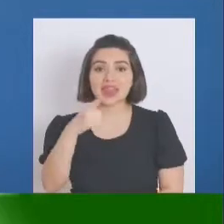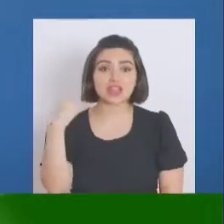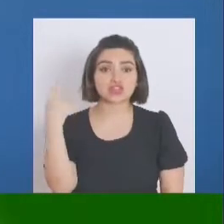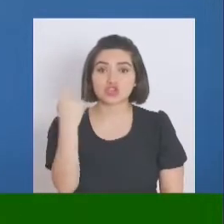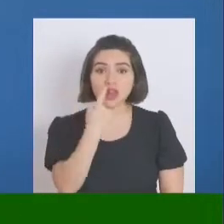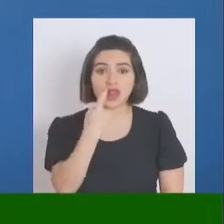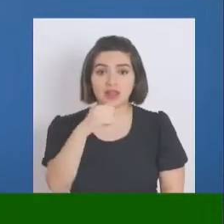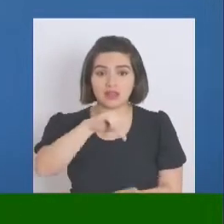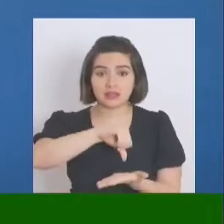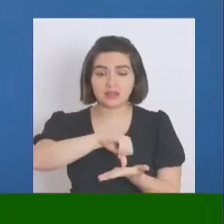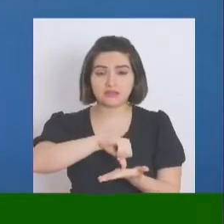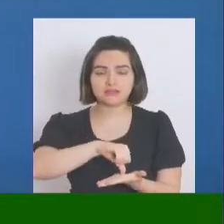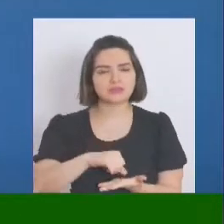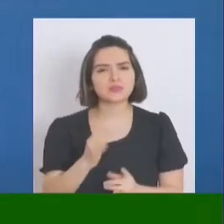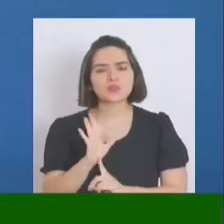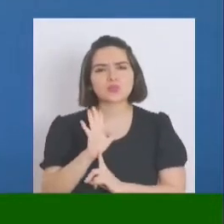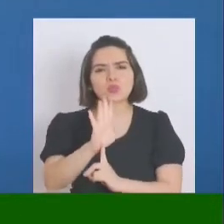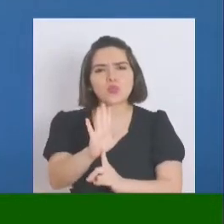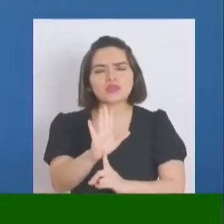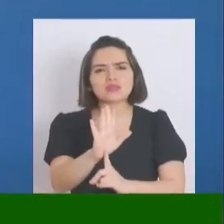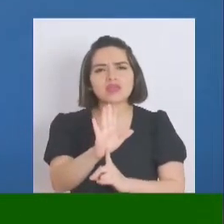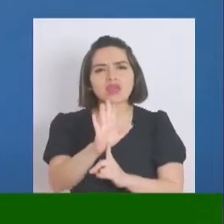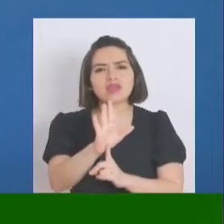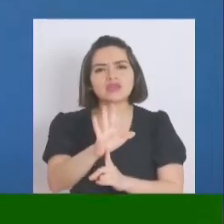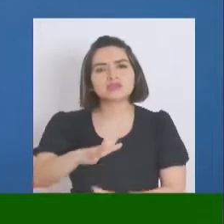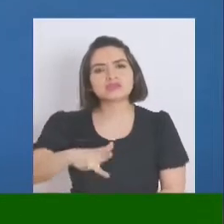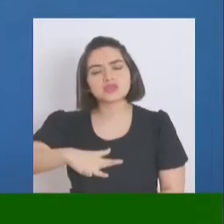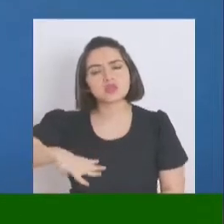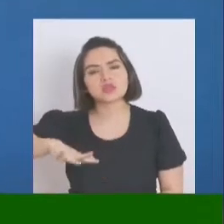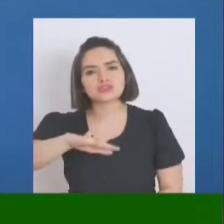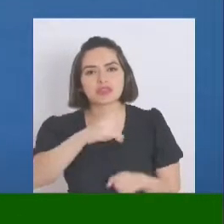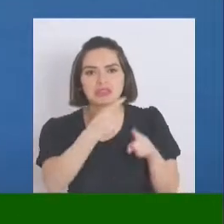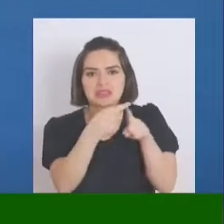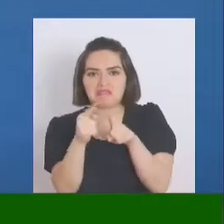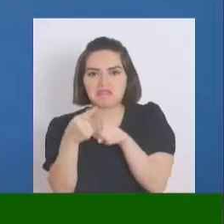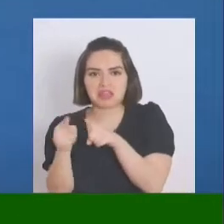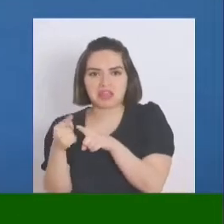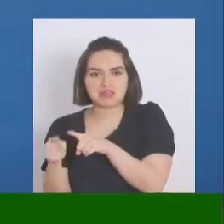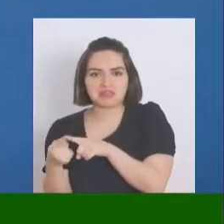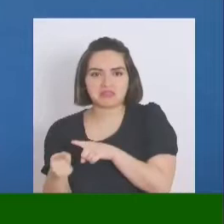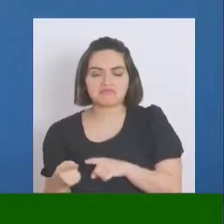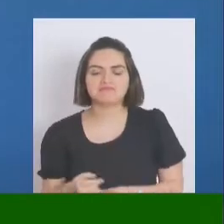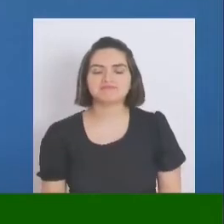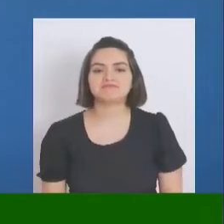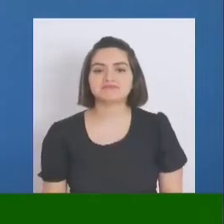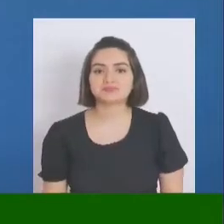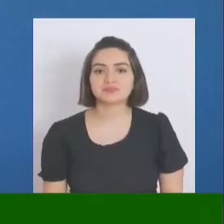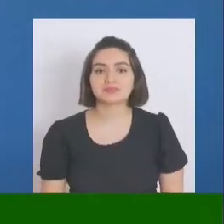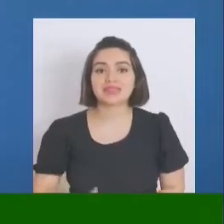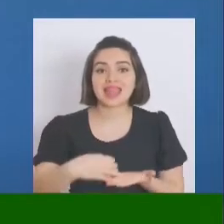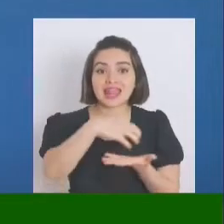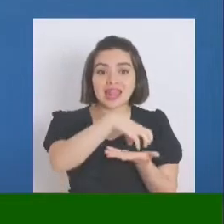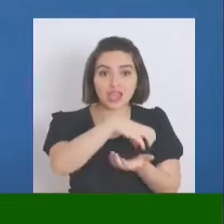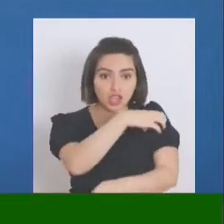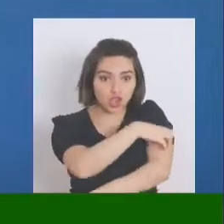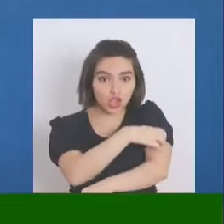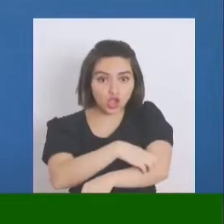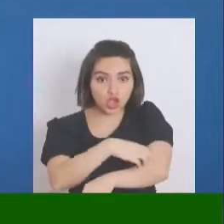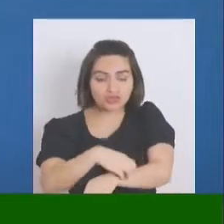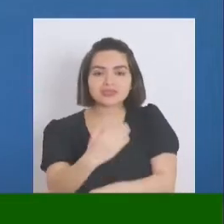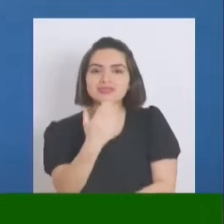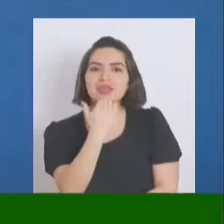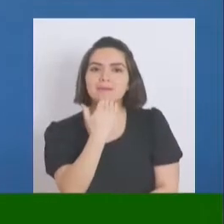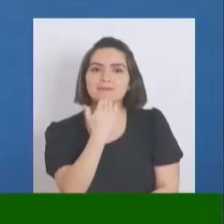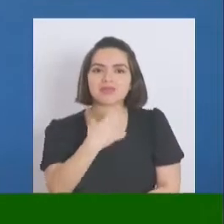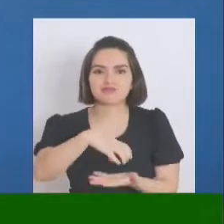nacional muestra situaciones muy disímiles, muy diferentes entre las regiones, pero también entre